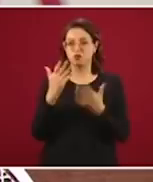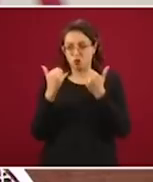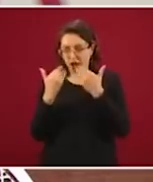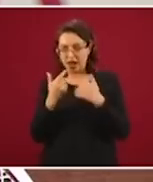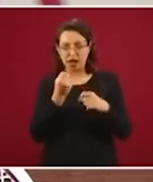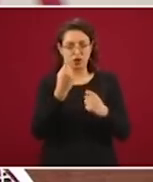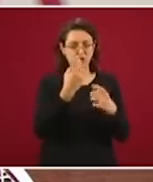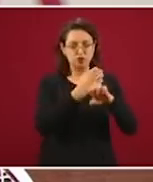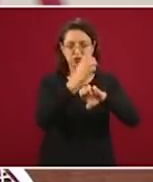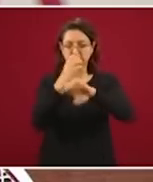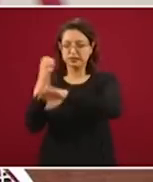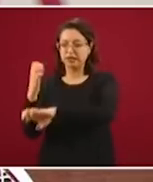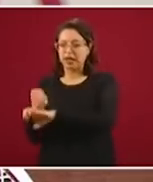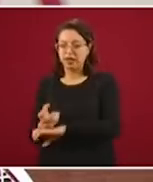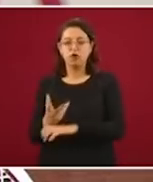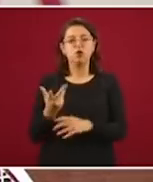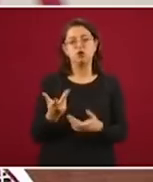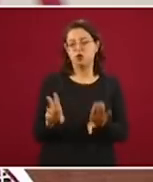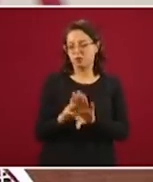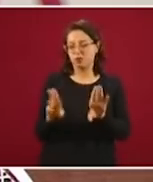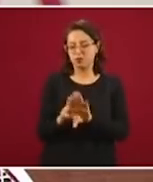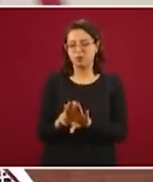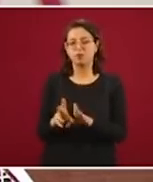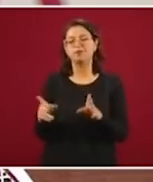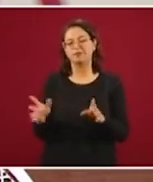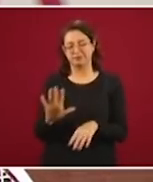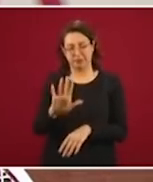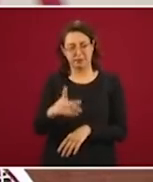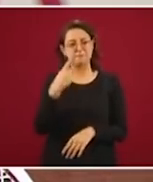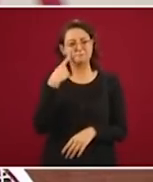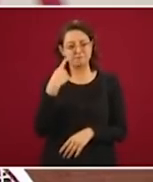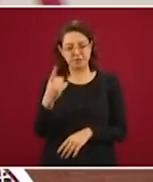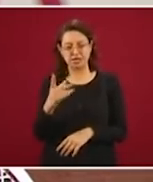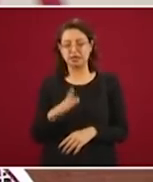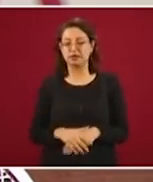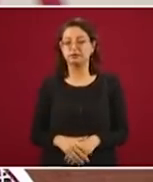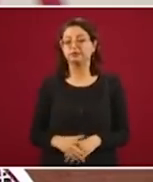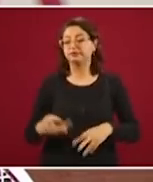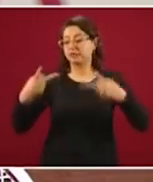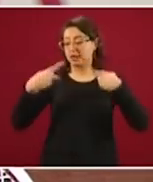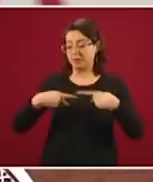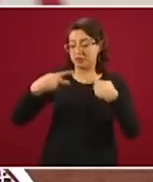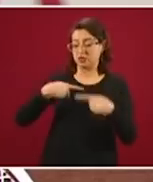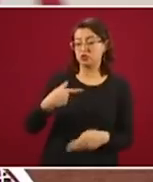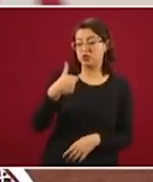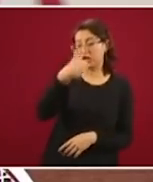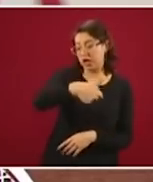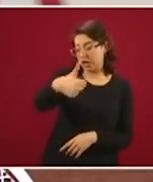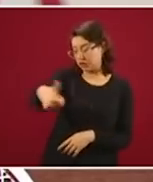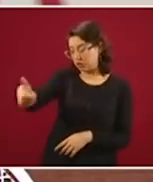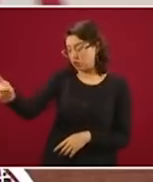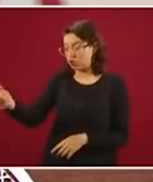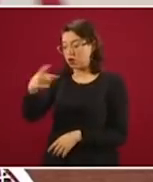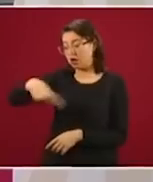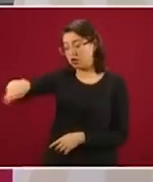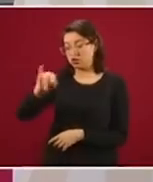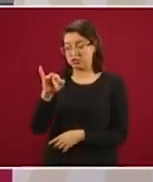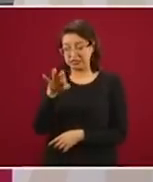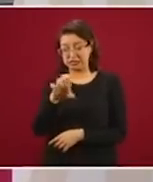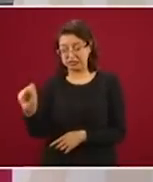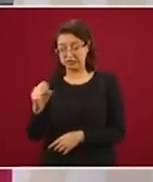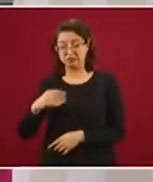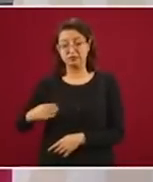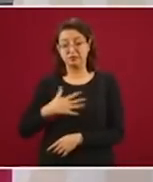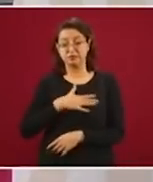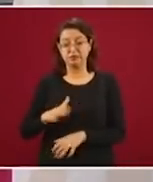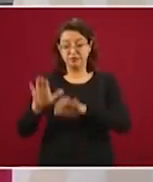prima, más o menos por persona bienestarabiente, para llamarla de alguna manera, de que atiende en